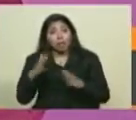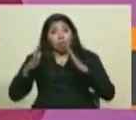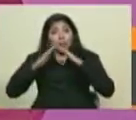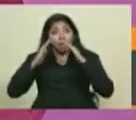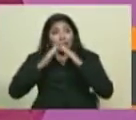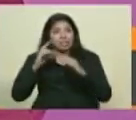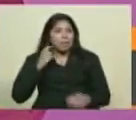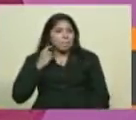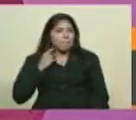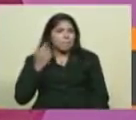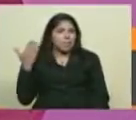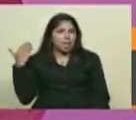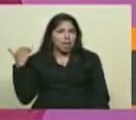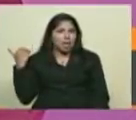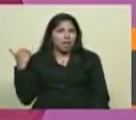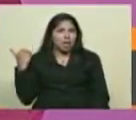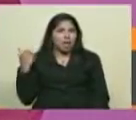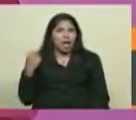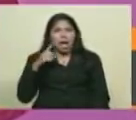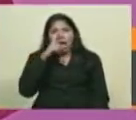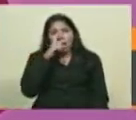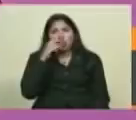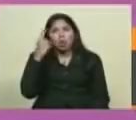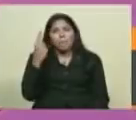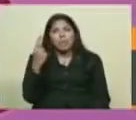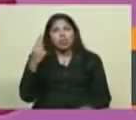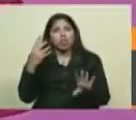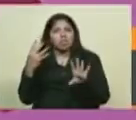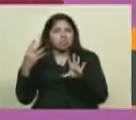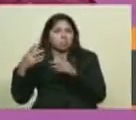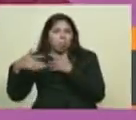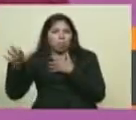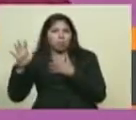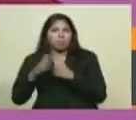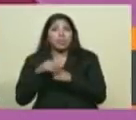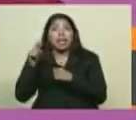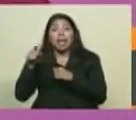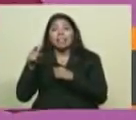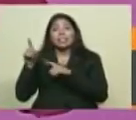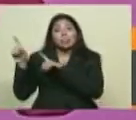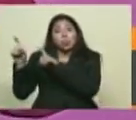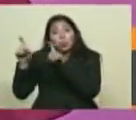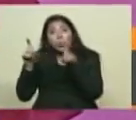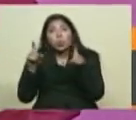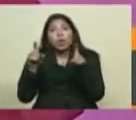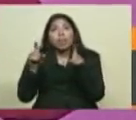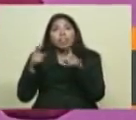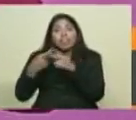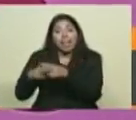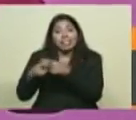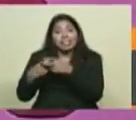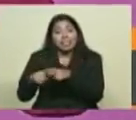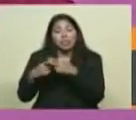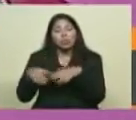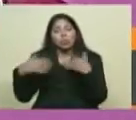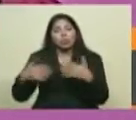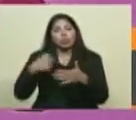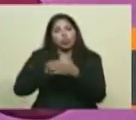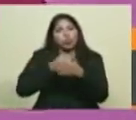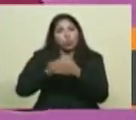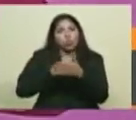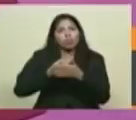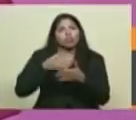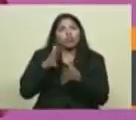antigua. De por allá de 1900. Allí daban talleres de lucha sindical, talleres de